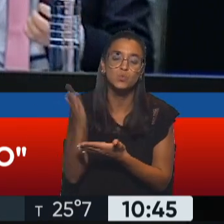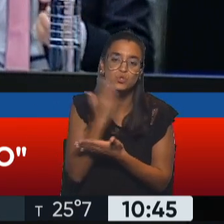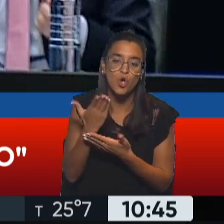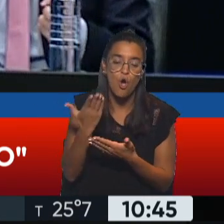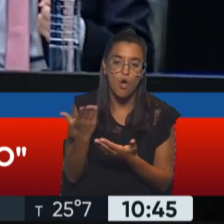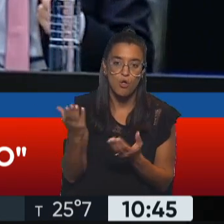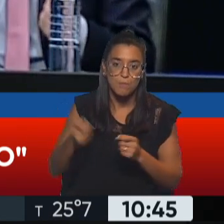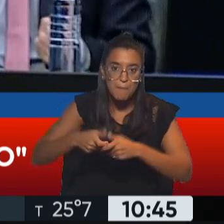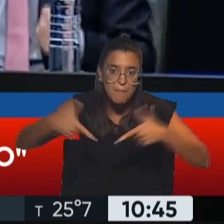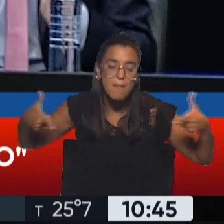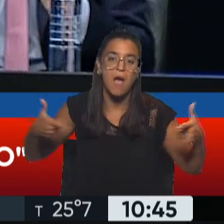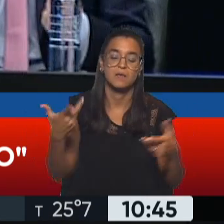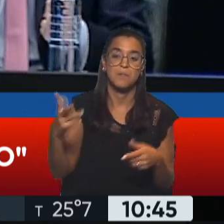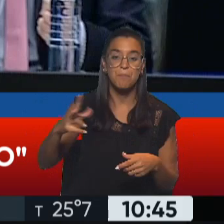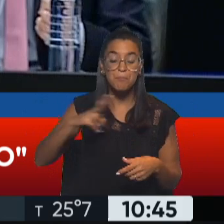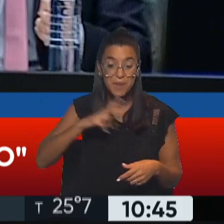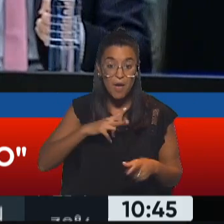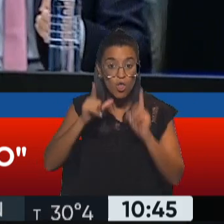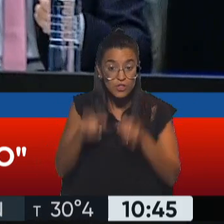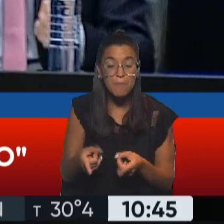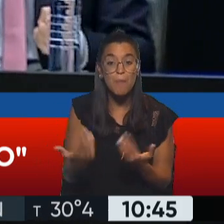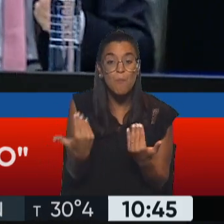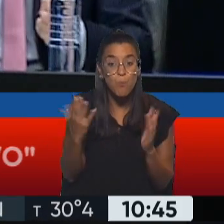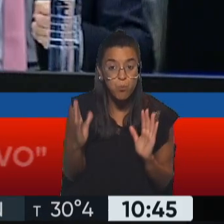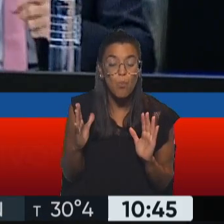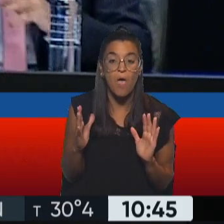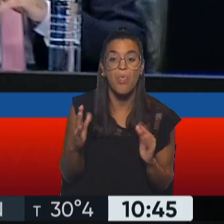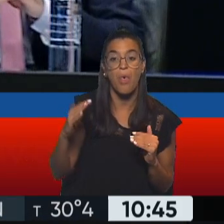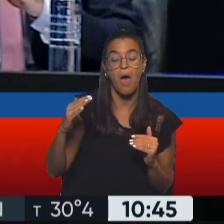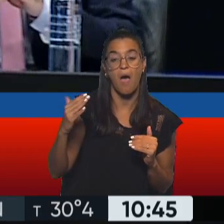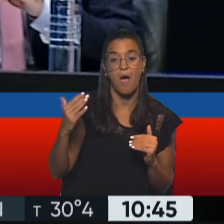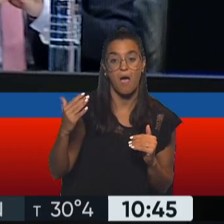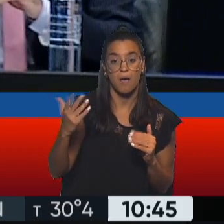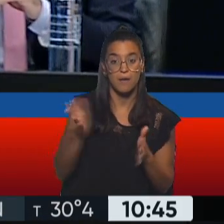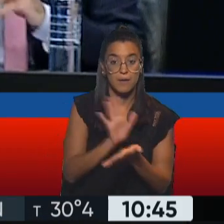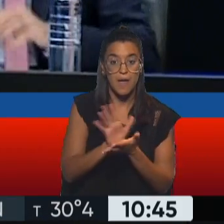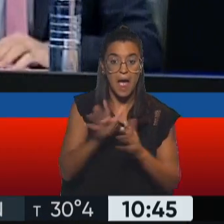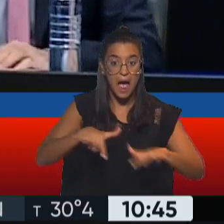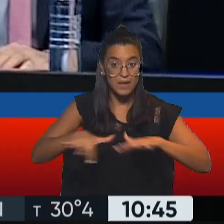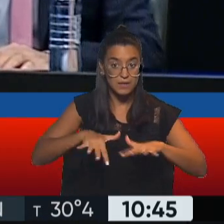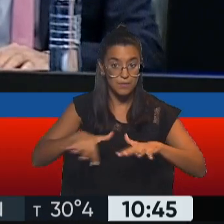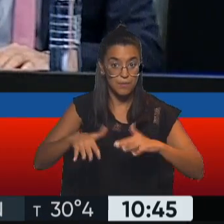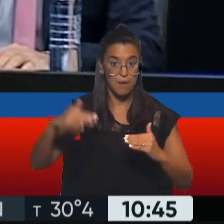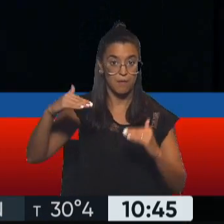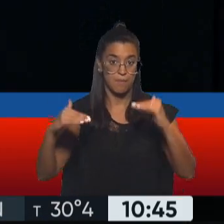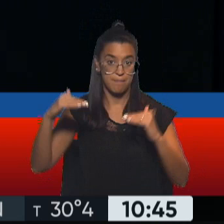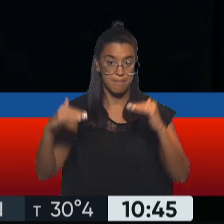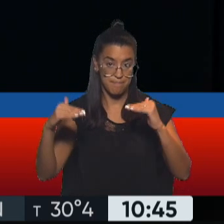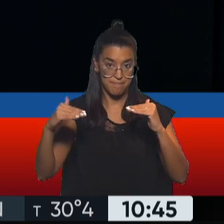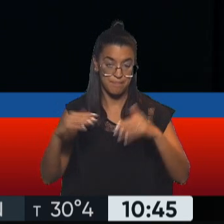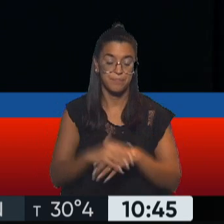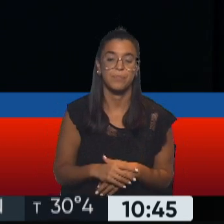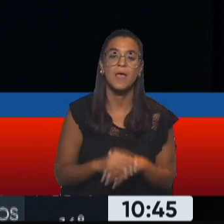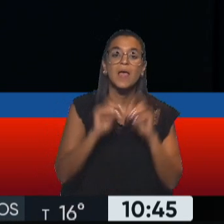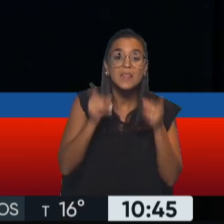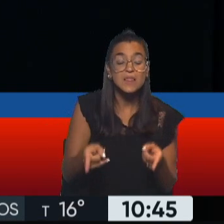el sector privado esté en condiciones que den lugar a una actividad más vibrante. Y